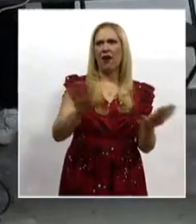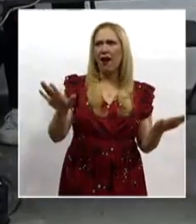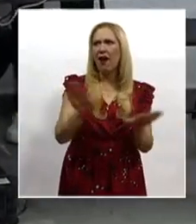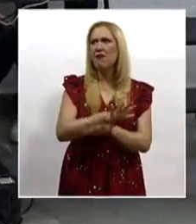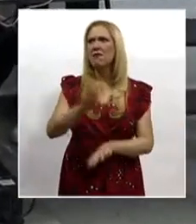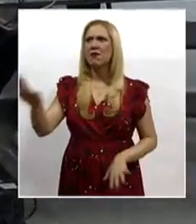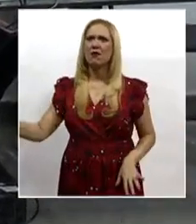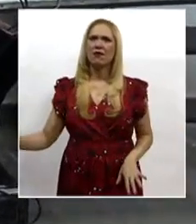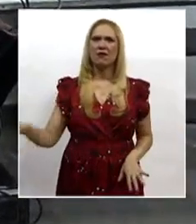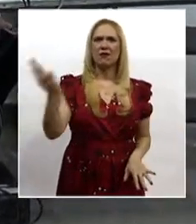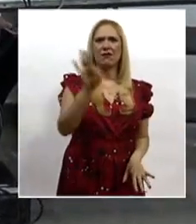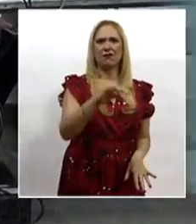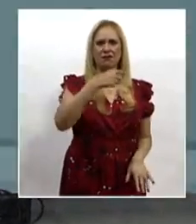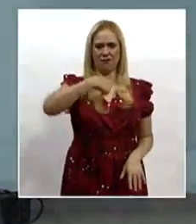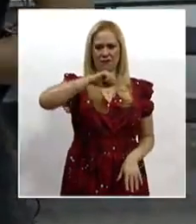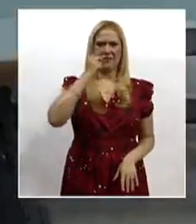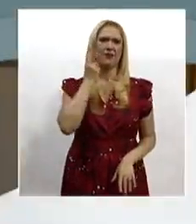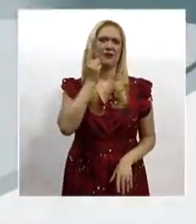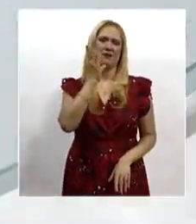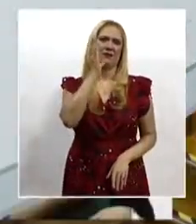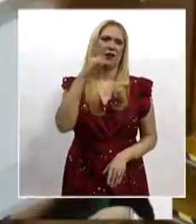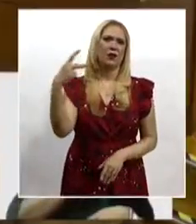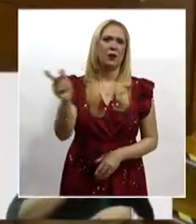dicho ayuntamiento.